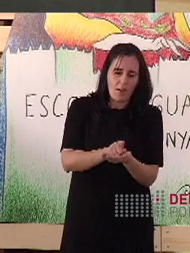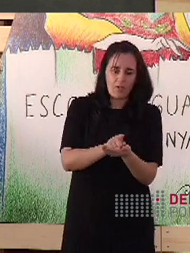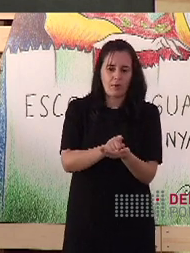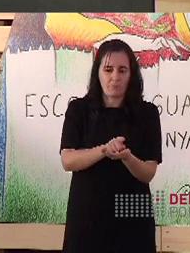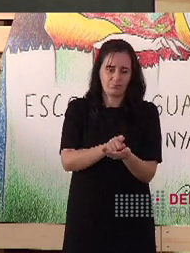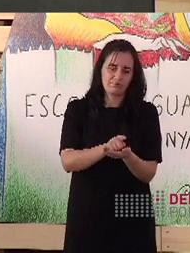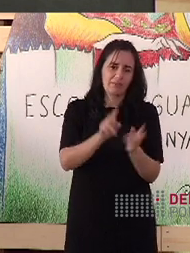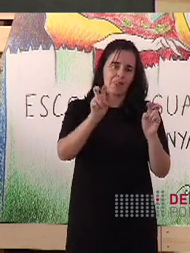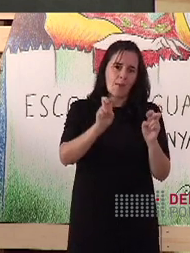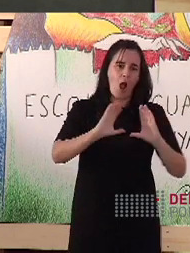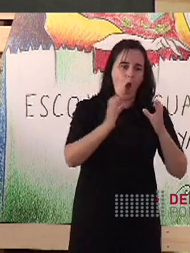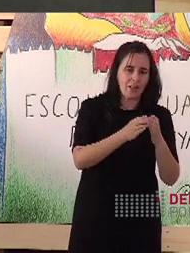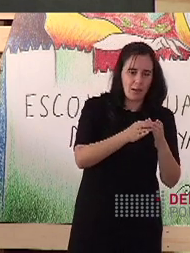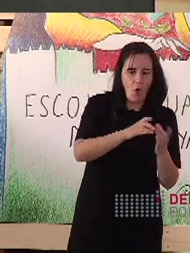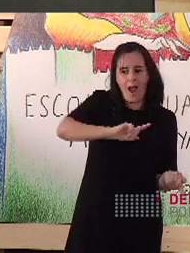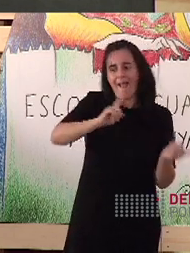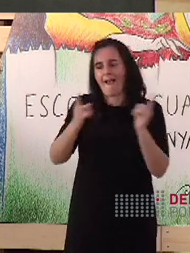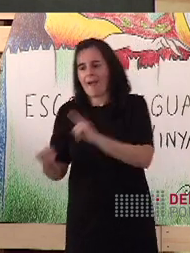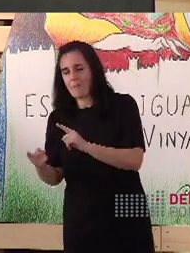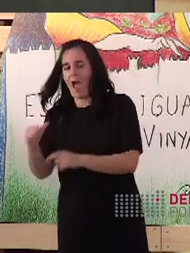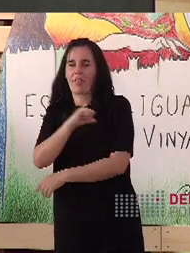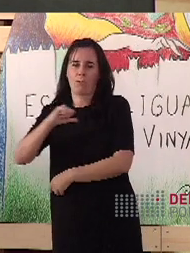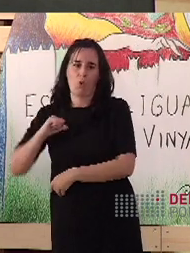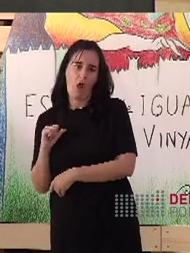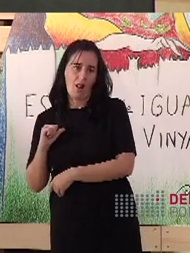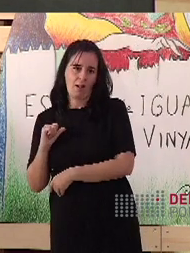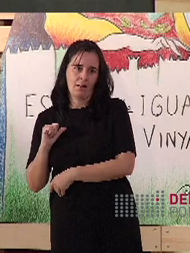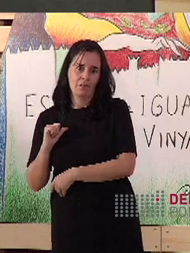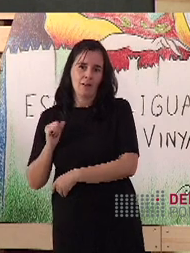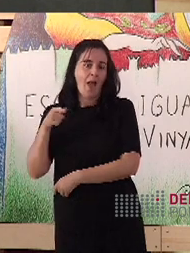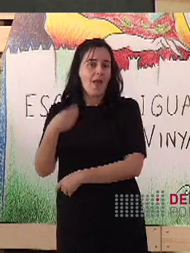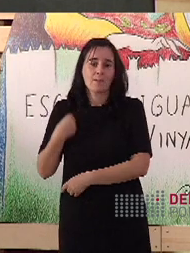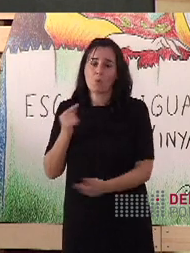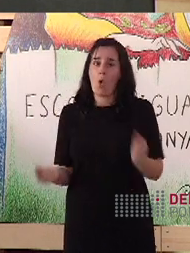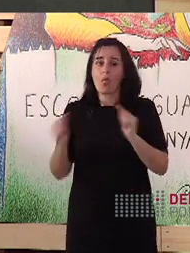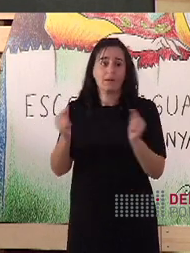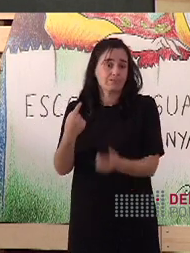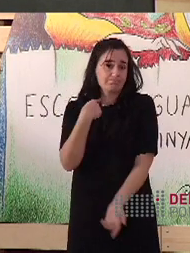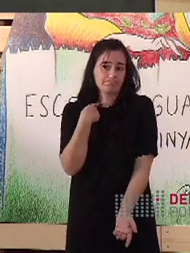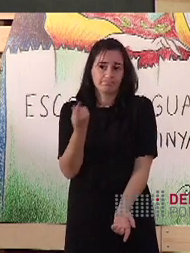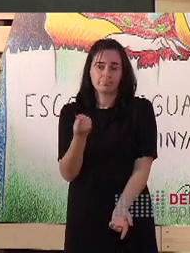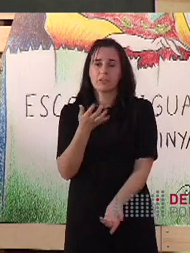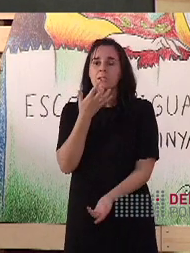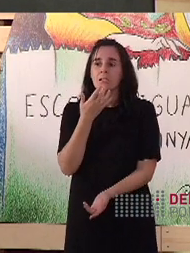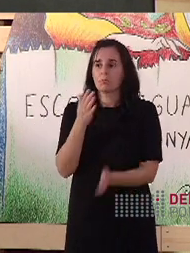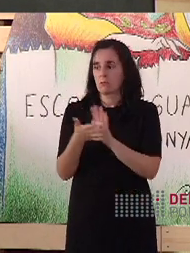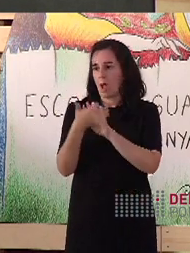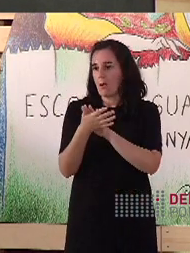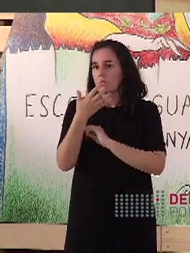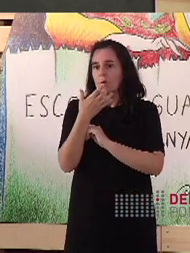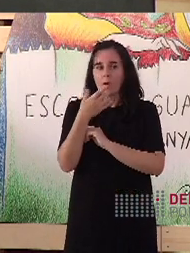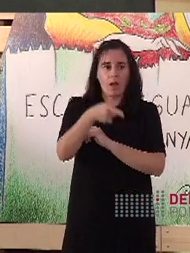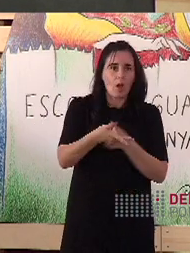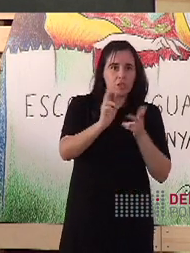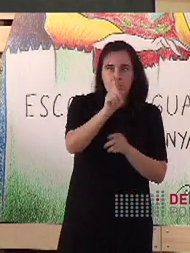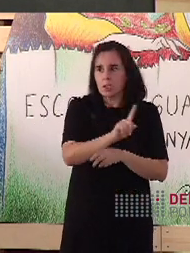de lo individual. Eso es donde siempre perdemos el debate. Si hablamos de que si ellas están ahí porque quieren, si no,